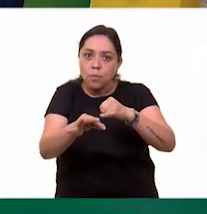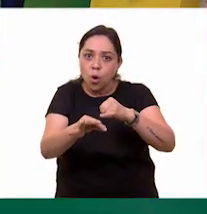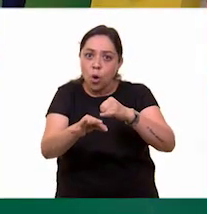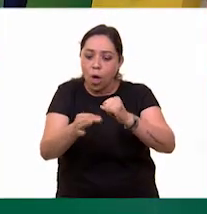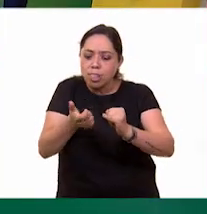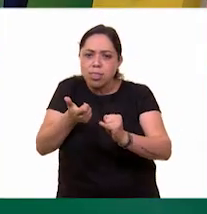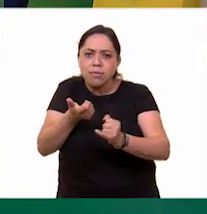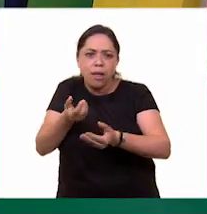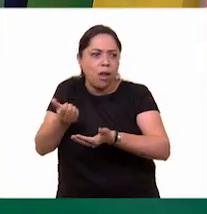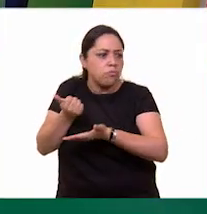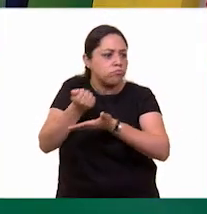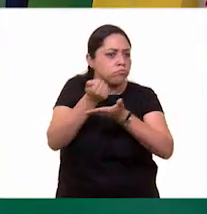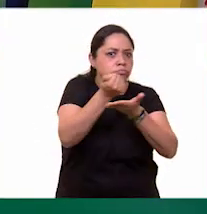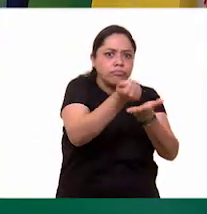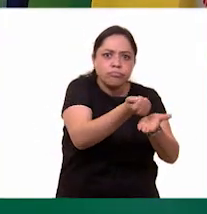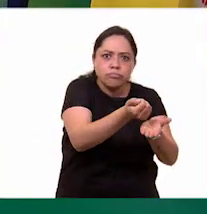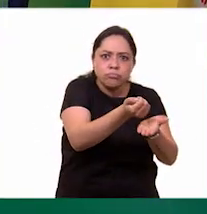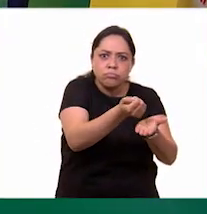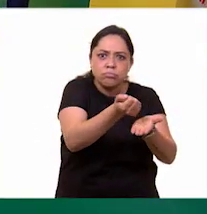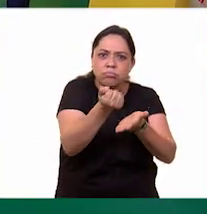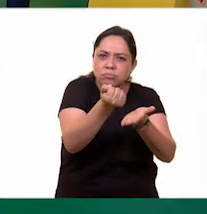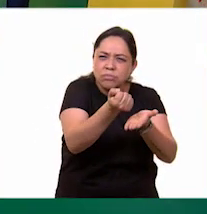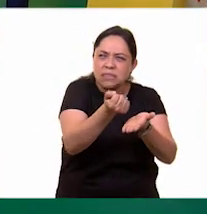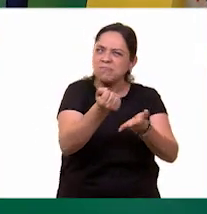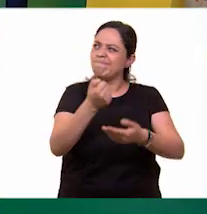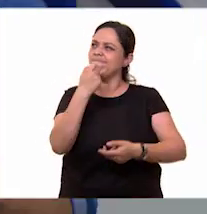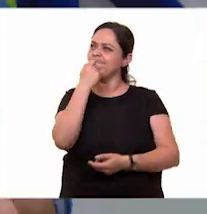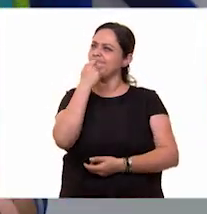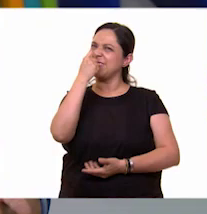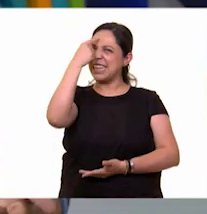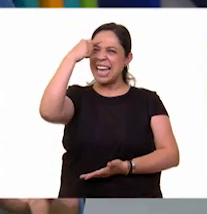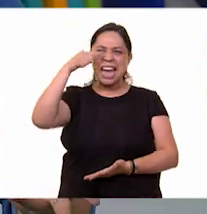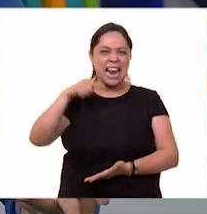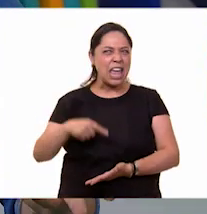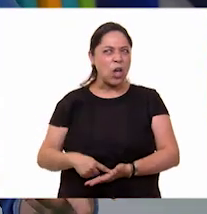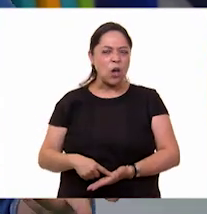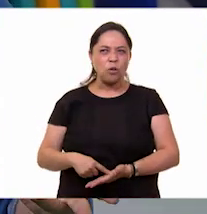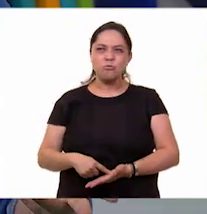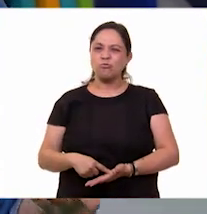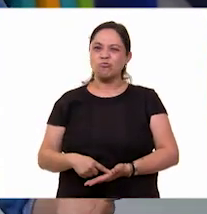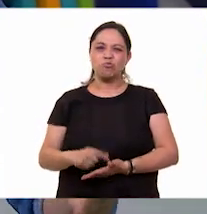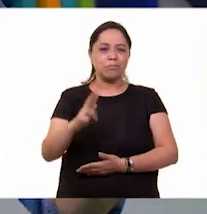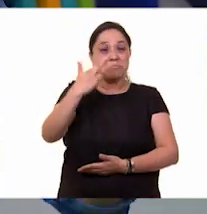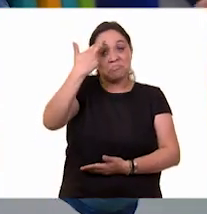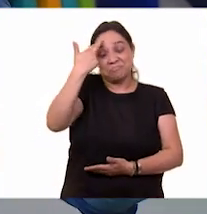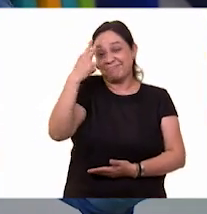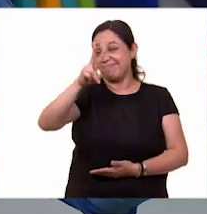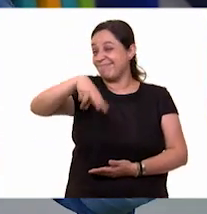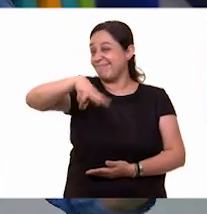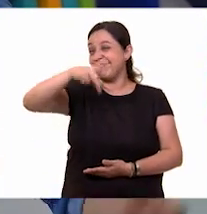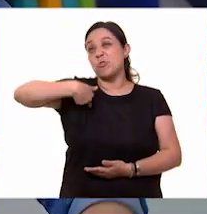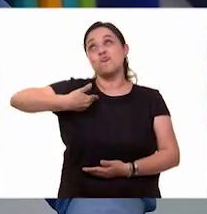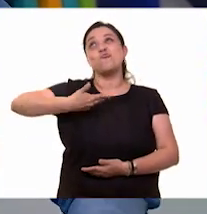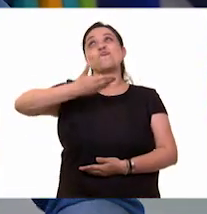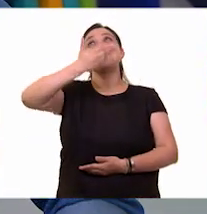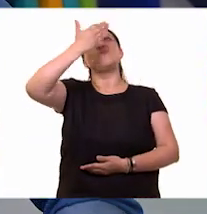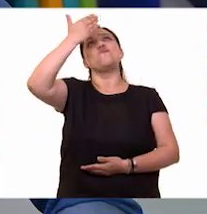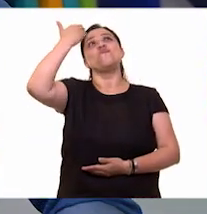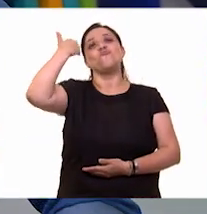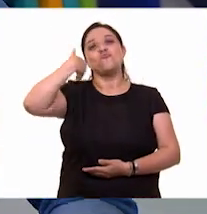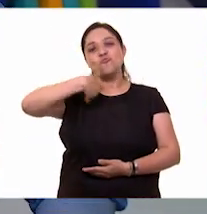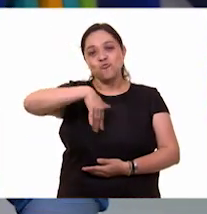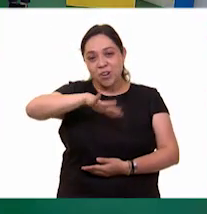a lo mejor a ti no te tocó? Pues creo que no. La verdad no lo recuerdo. Han pasado tantos años,